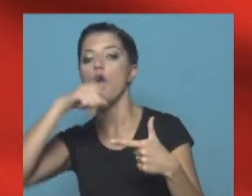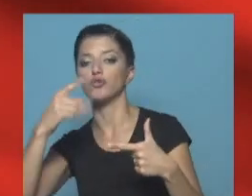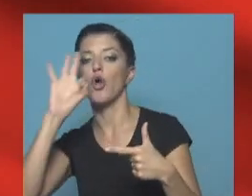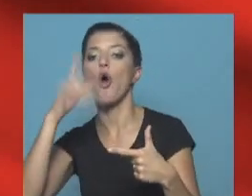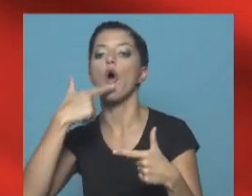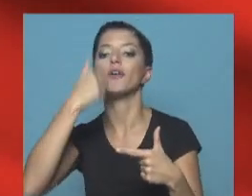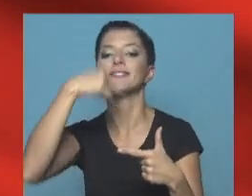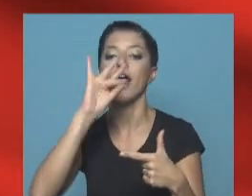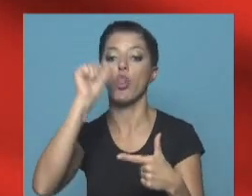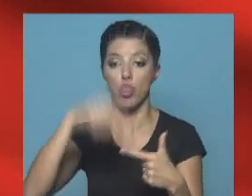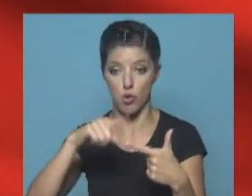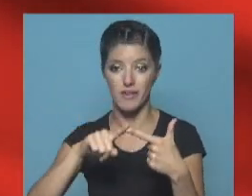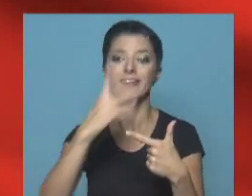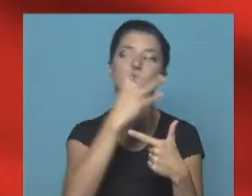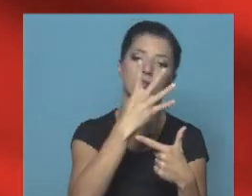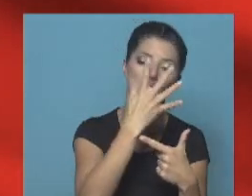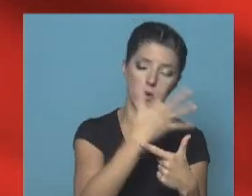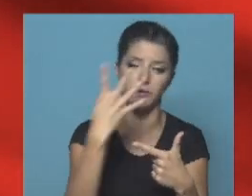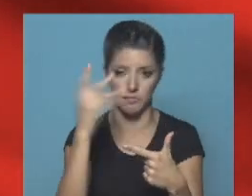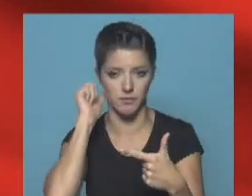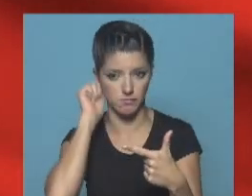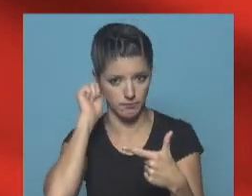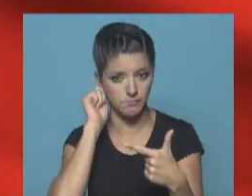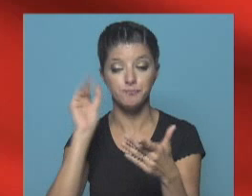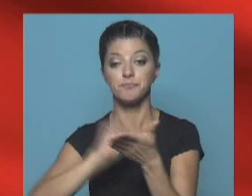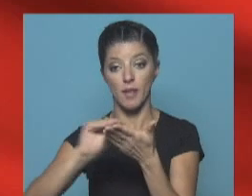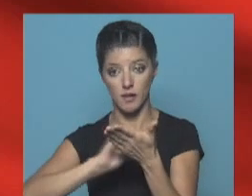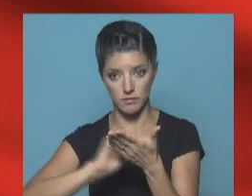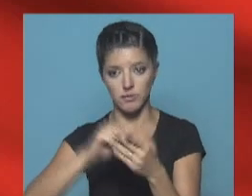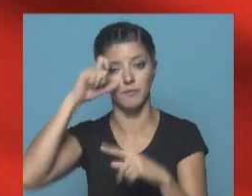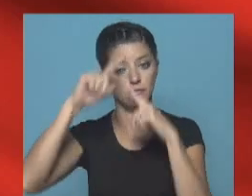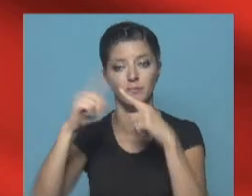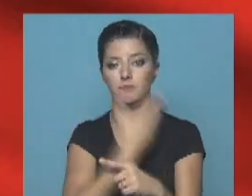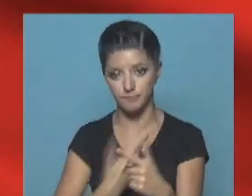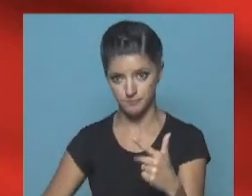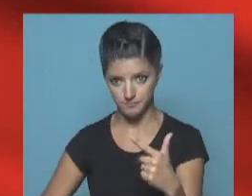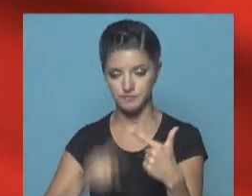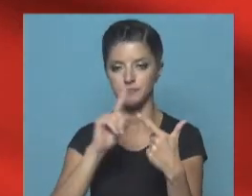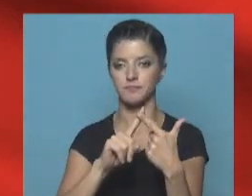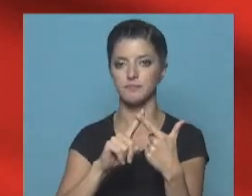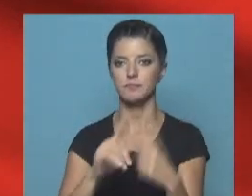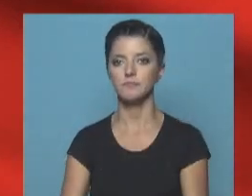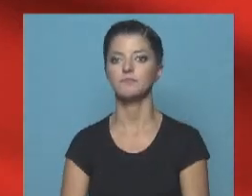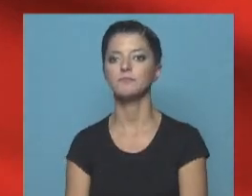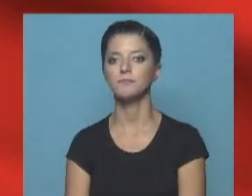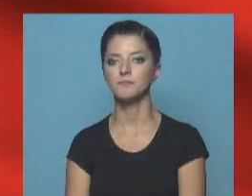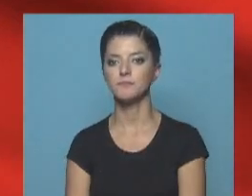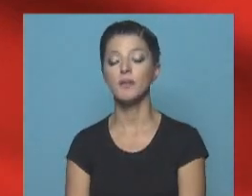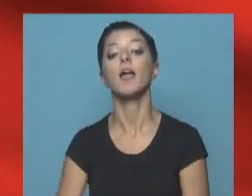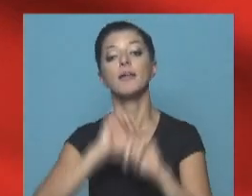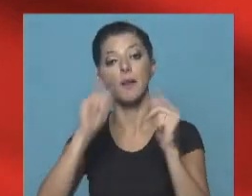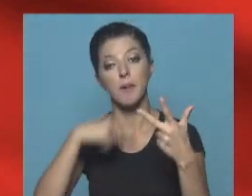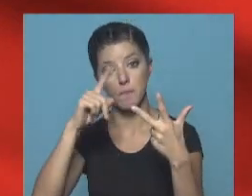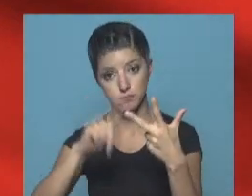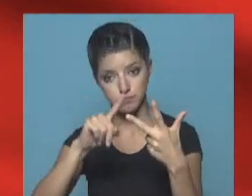54 años técnico agrícola senador y exalcalde y Tenemos también